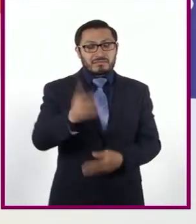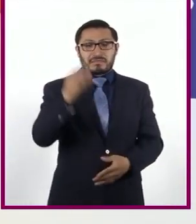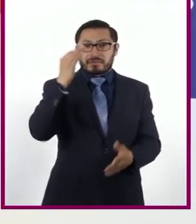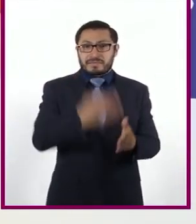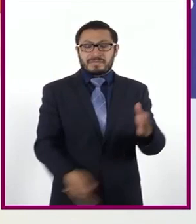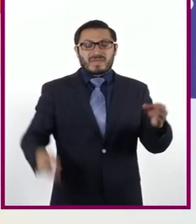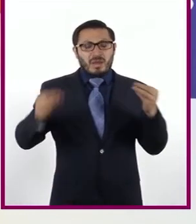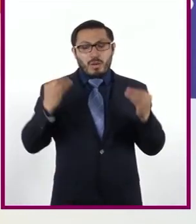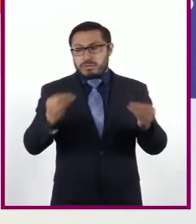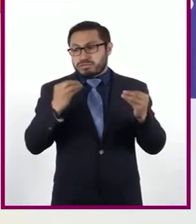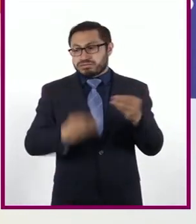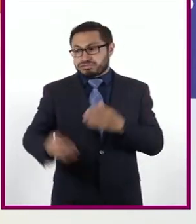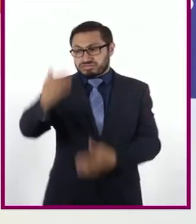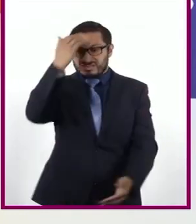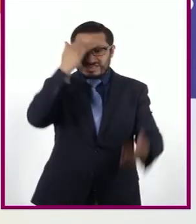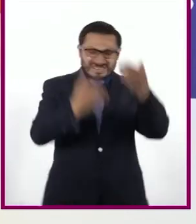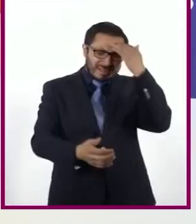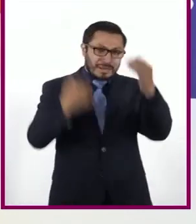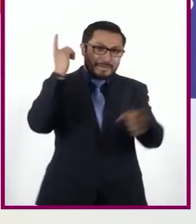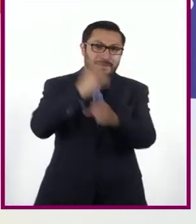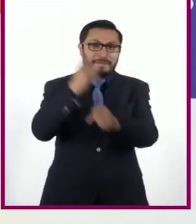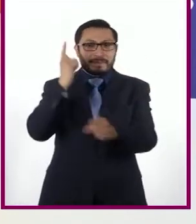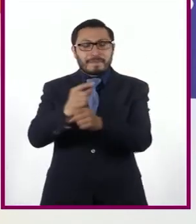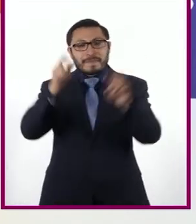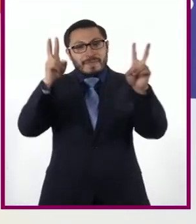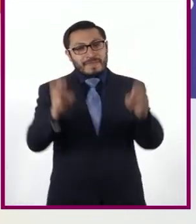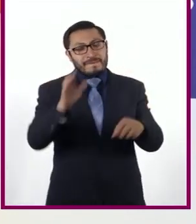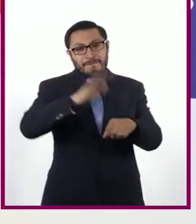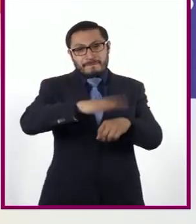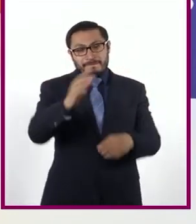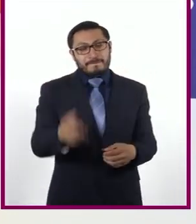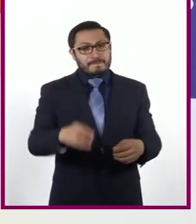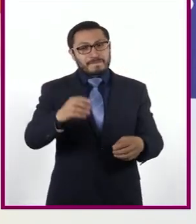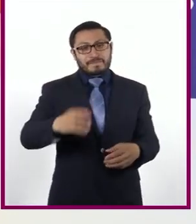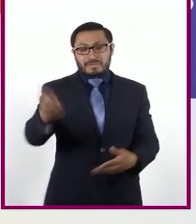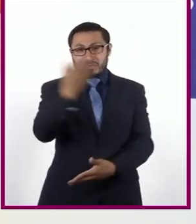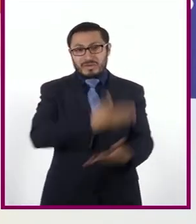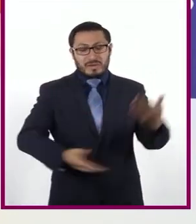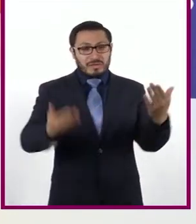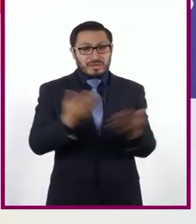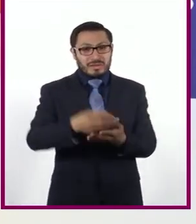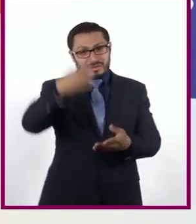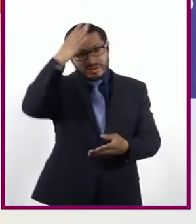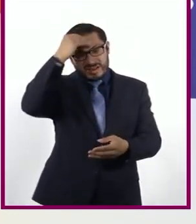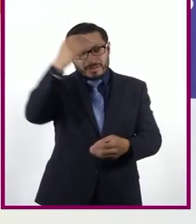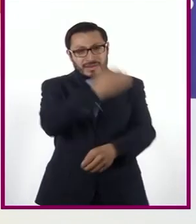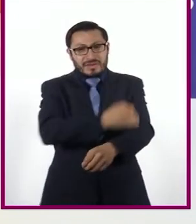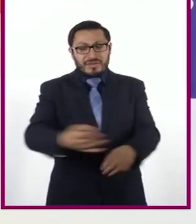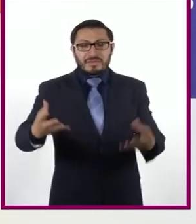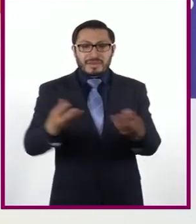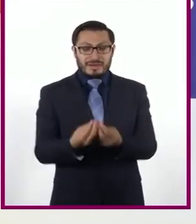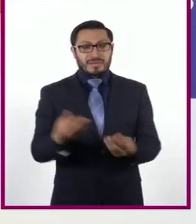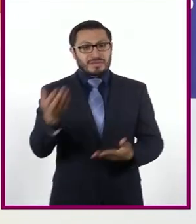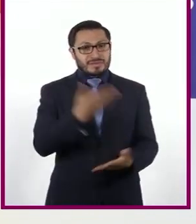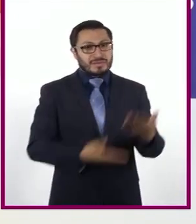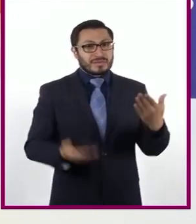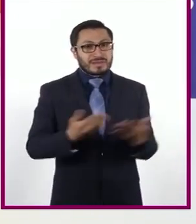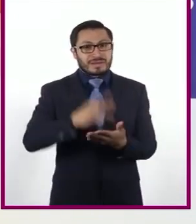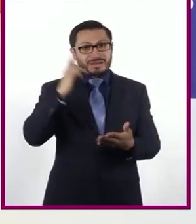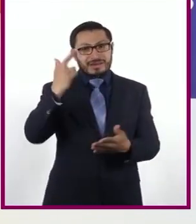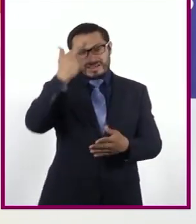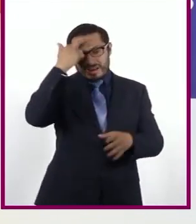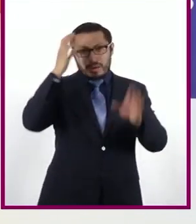queda mucho por explorar y descubrir. Y no olvides compartir lo aprendido del día de hoy con tu familia. Recuerda seguir